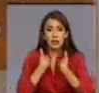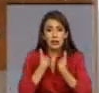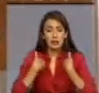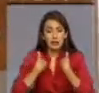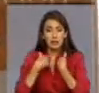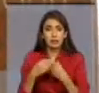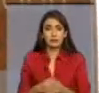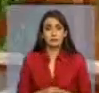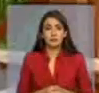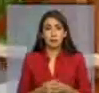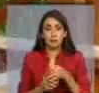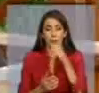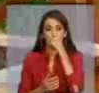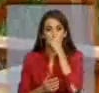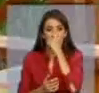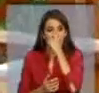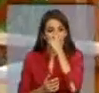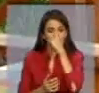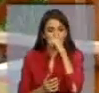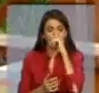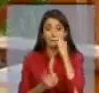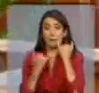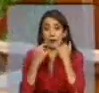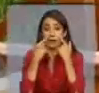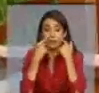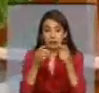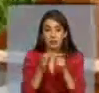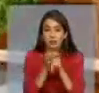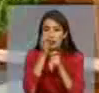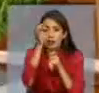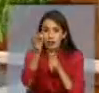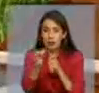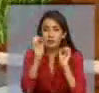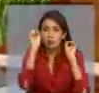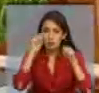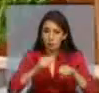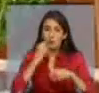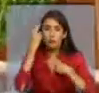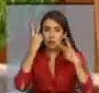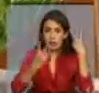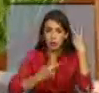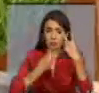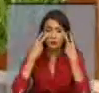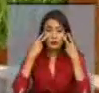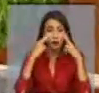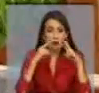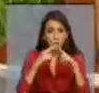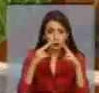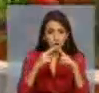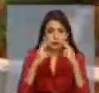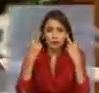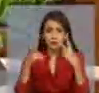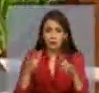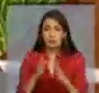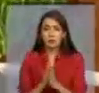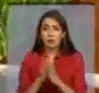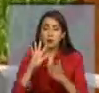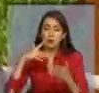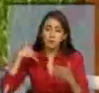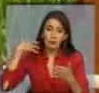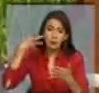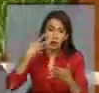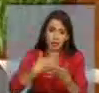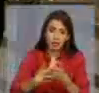Guayaquil. Muchas maravillas tenemos aquí en Santay. Podemos venir a visitarla, conocerla y venirse a hospedar también